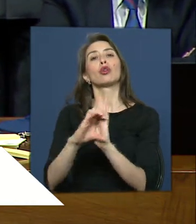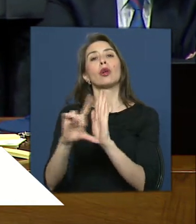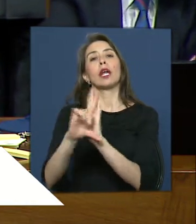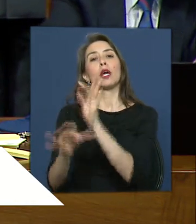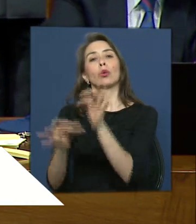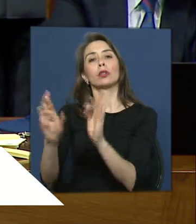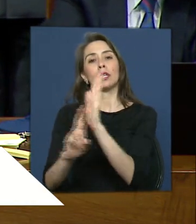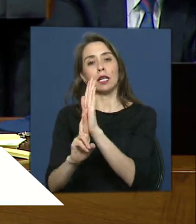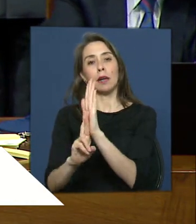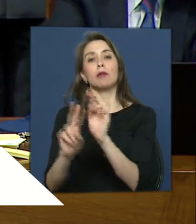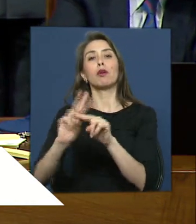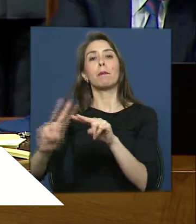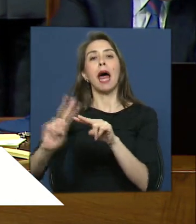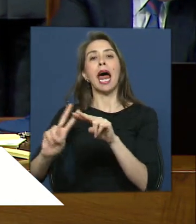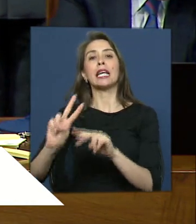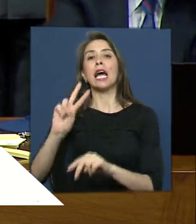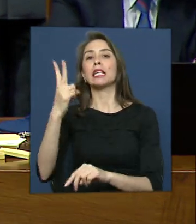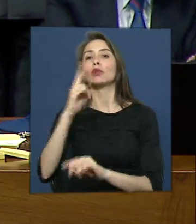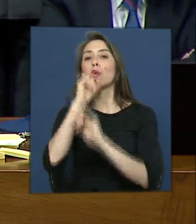para segundo informe.